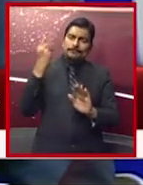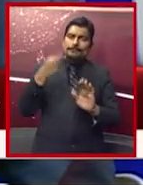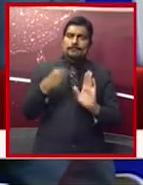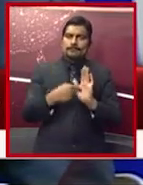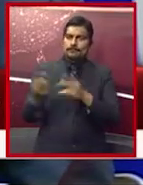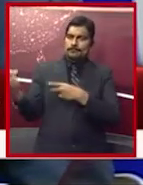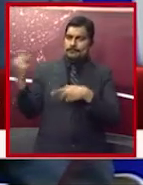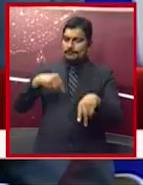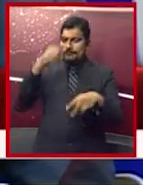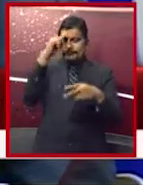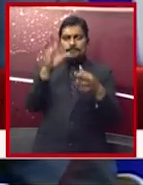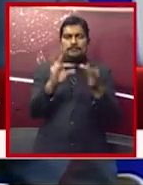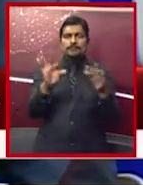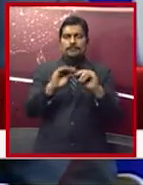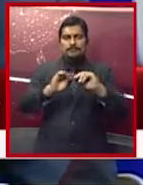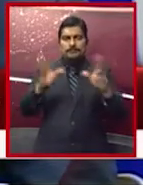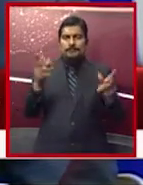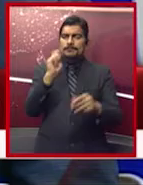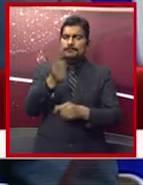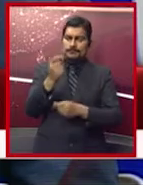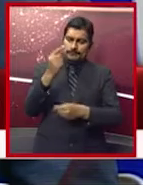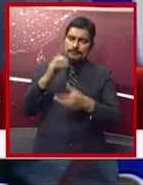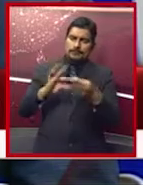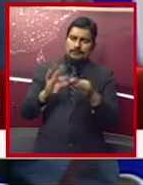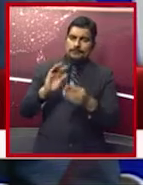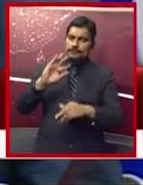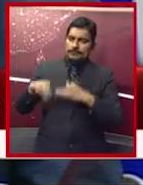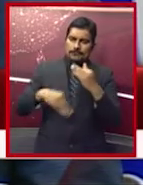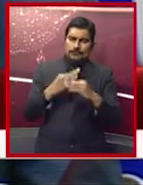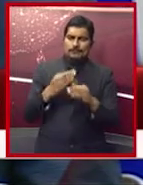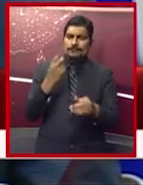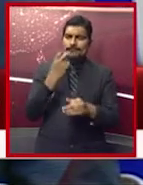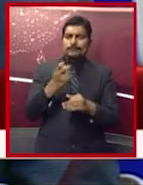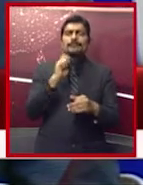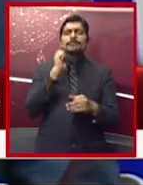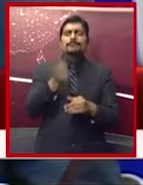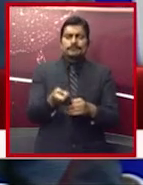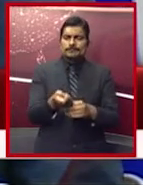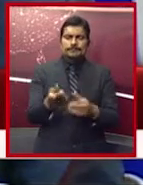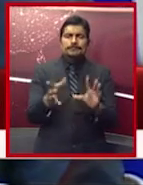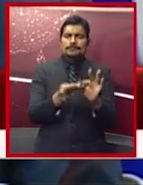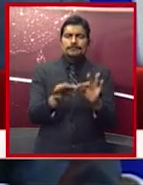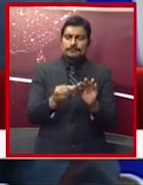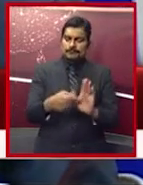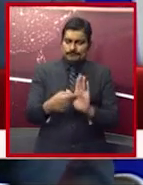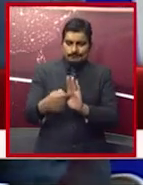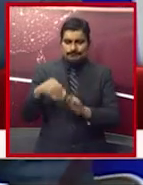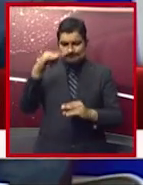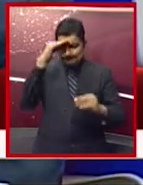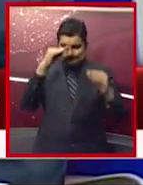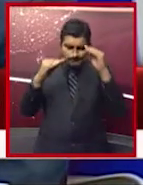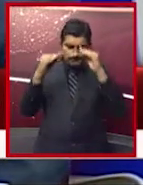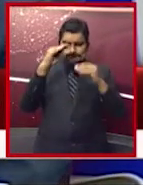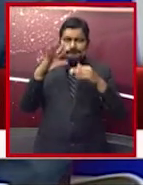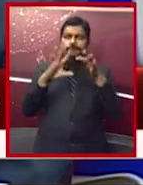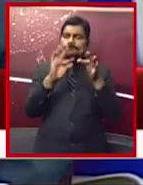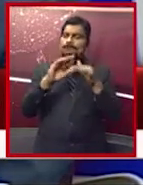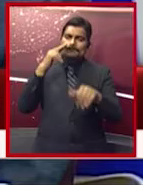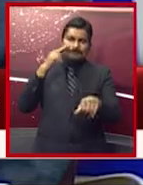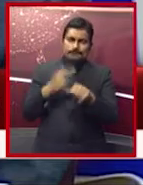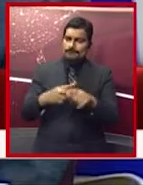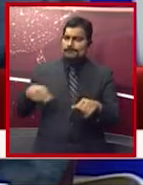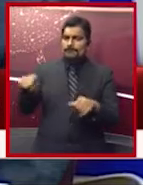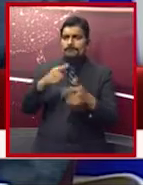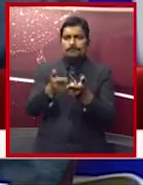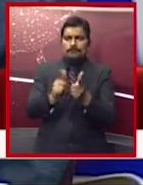venir y explicar todo esto que hemos visto acá no es otra cosa más que la reflexión y la responsabilidad